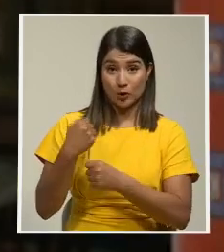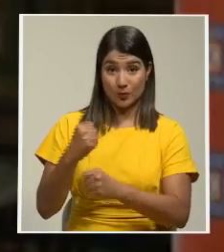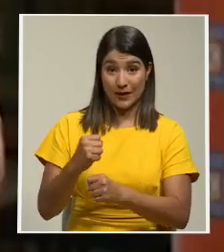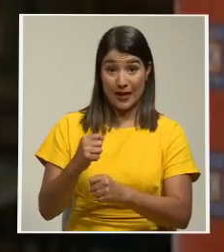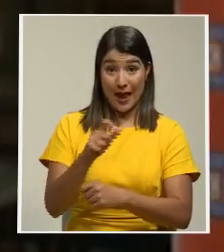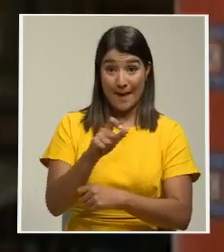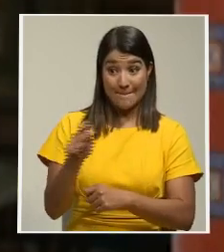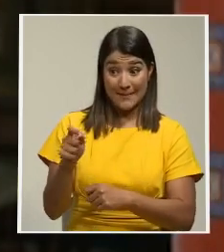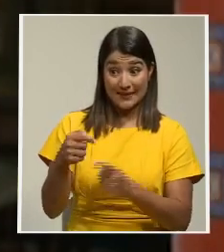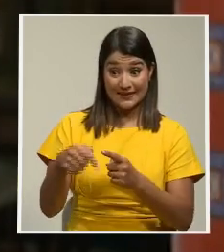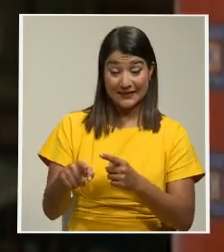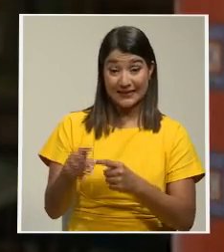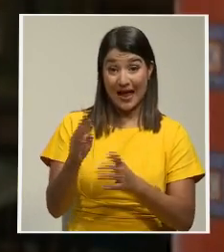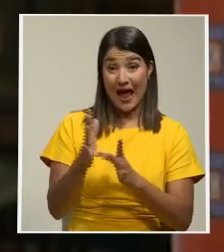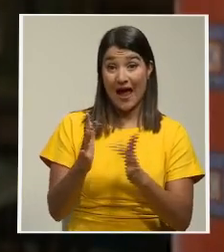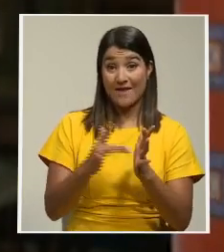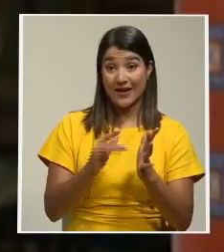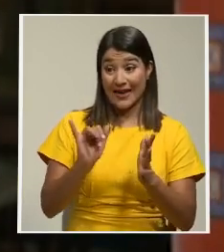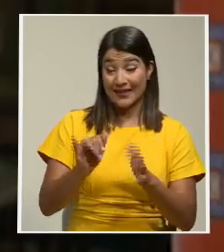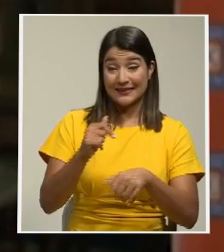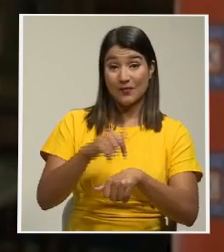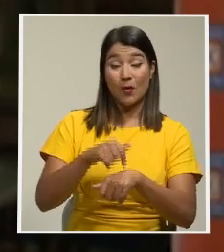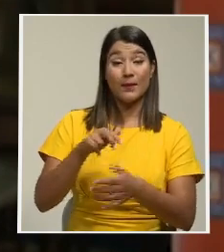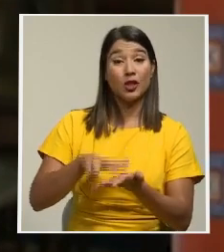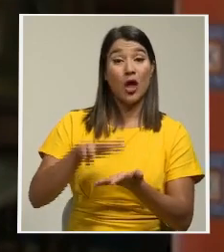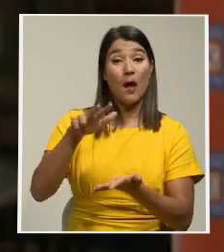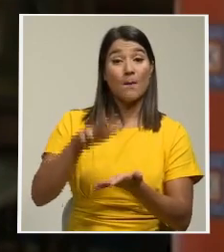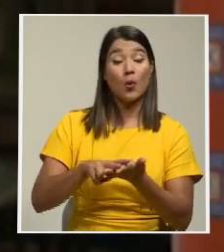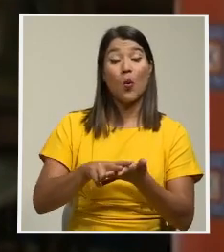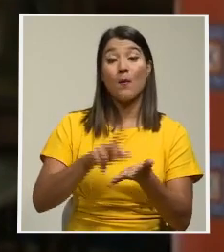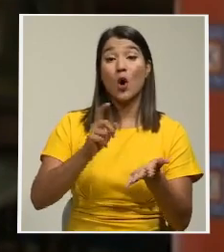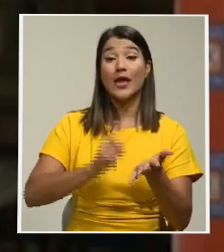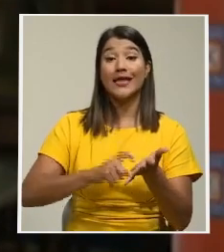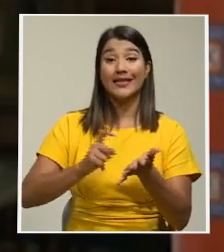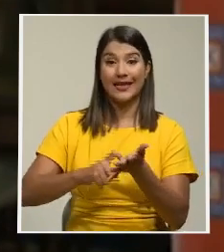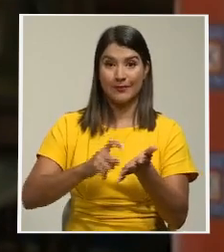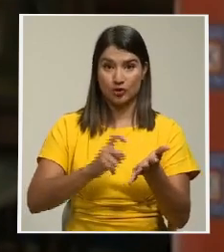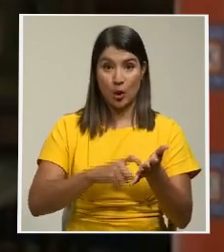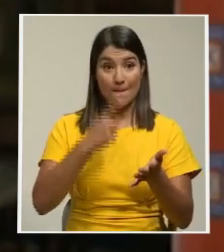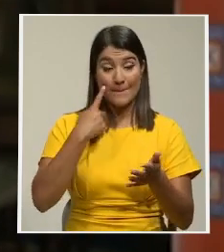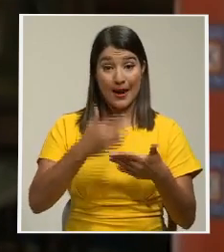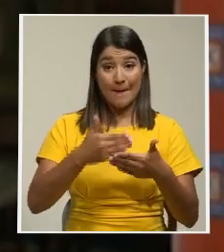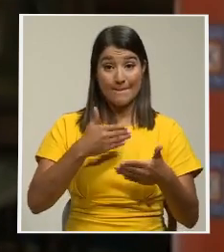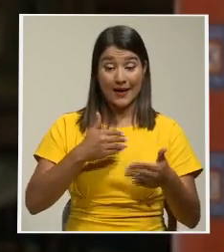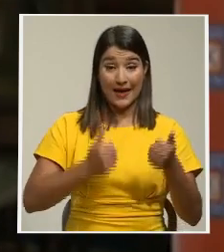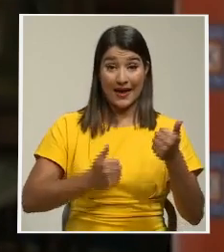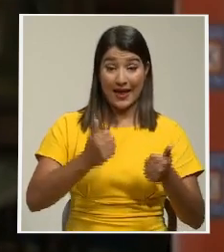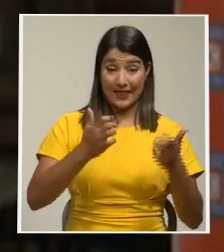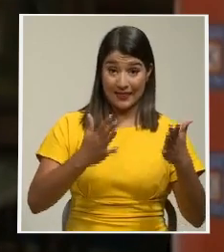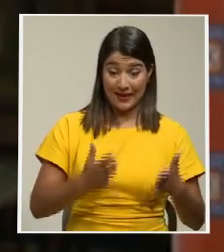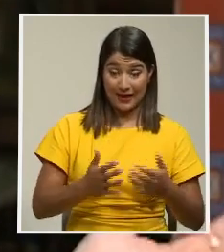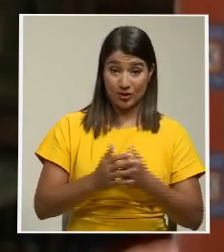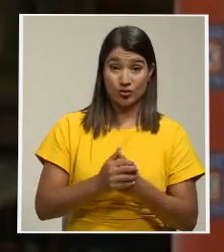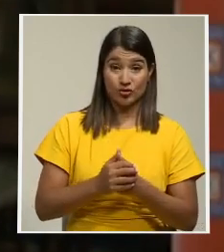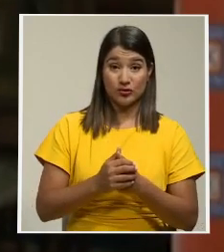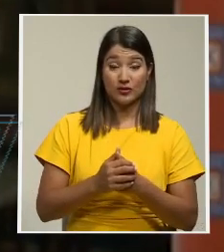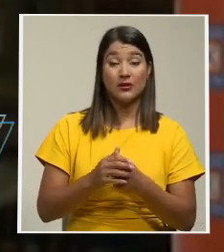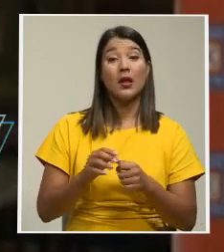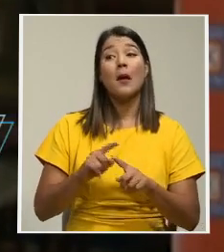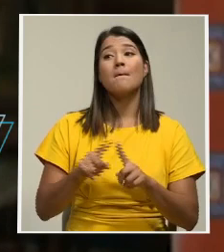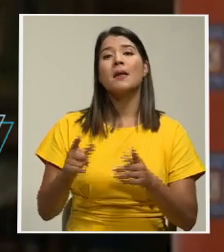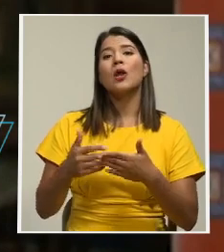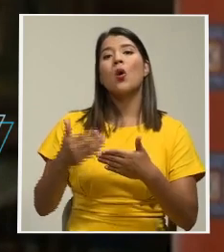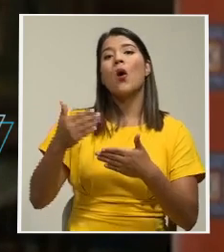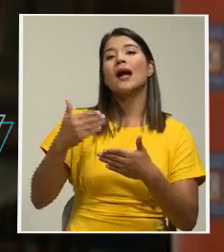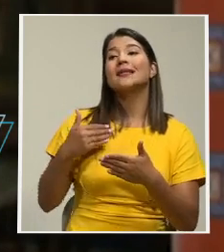abril es cuando aprobamos que sea la inscripción de las precandidaturas. Antes de eso hablamos de aspirantes